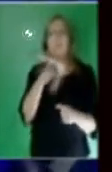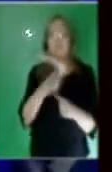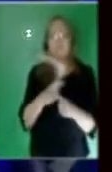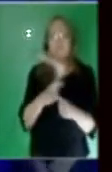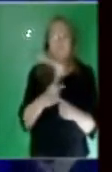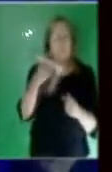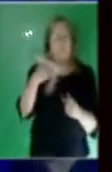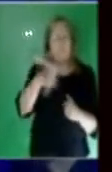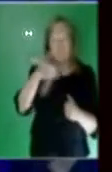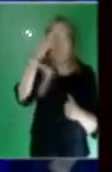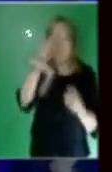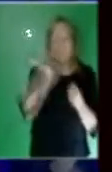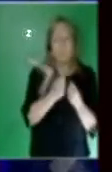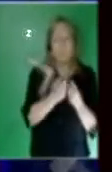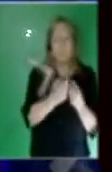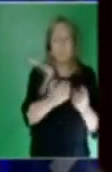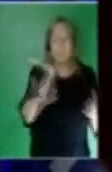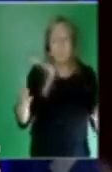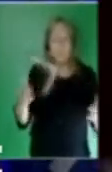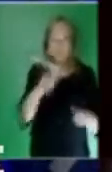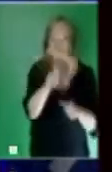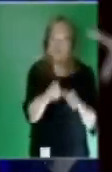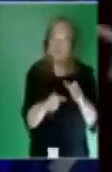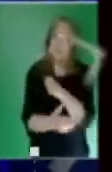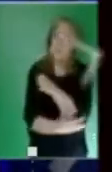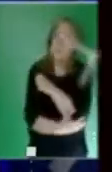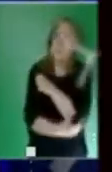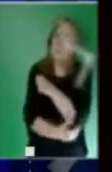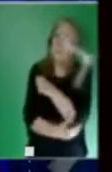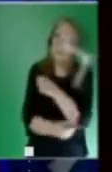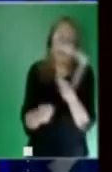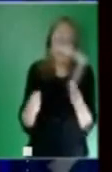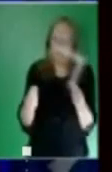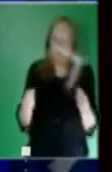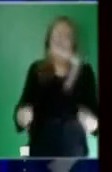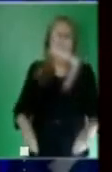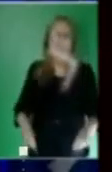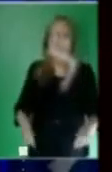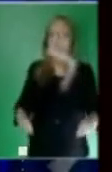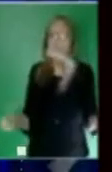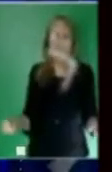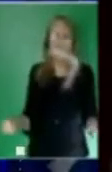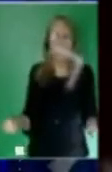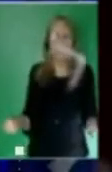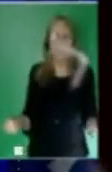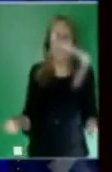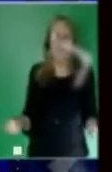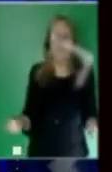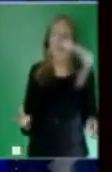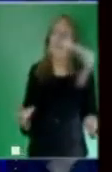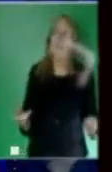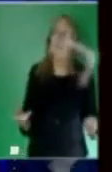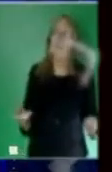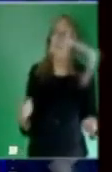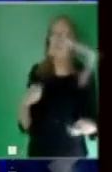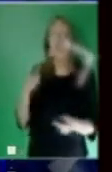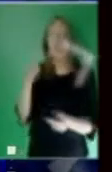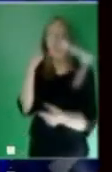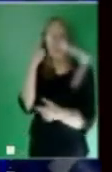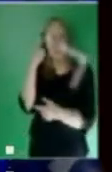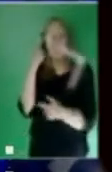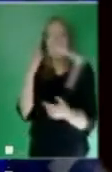lo que aletea en nuestras cabezas? El modelo de desarrollo y de